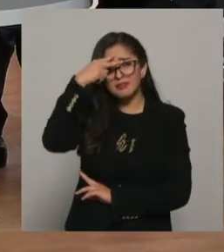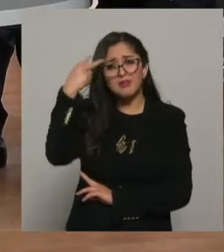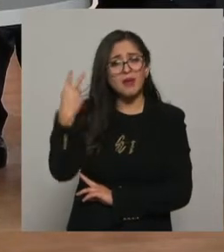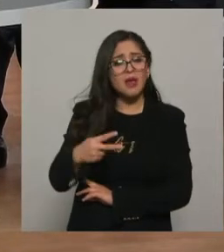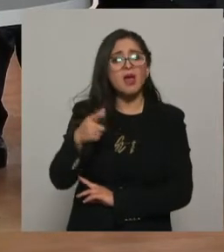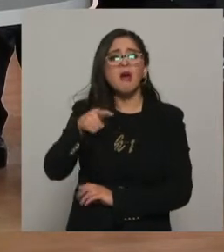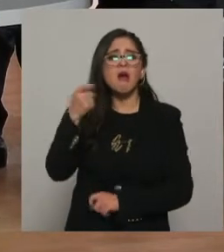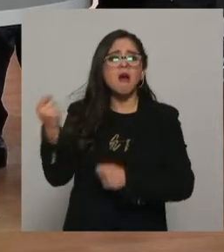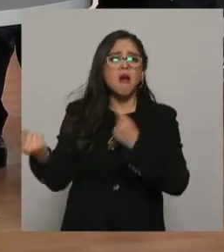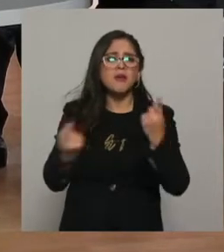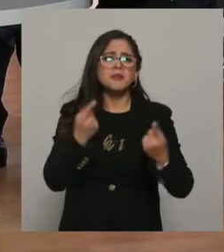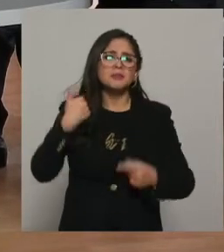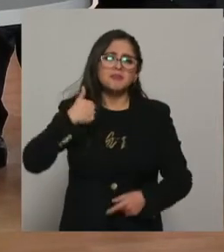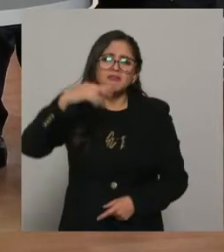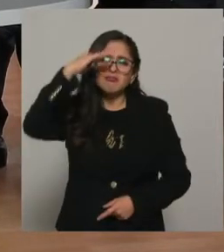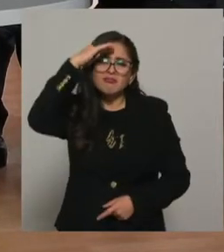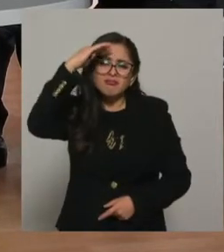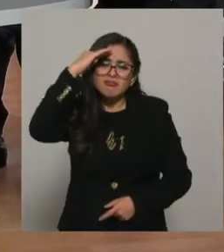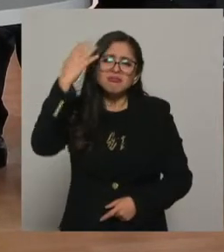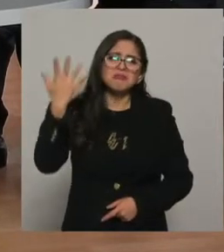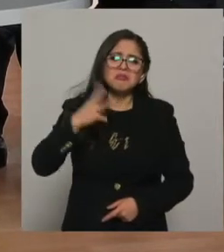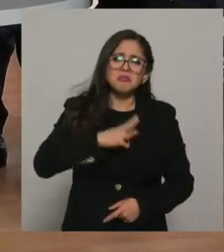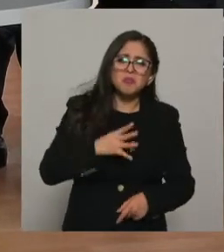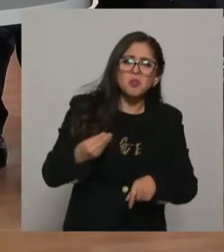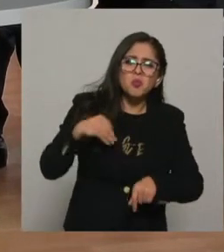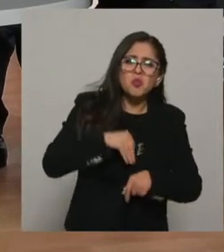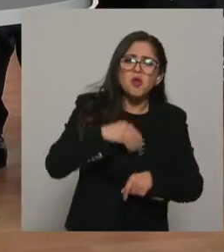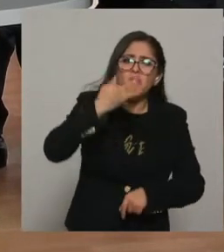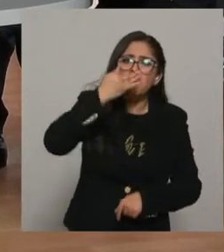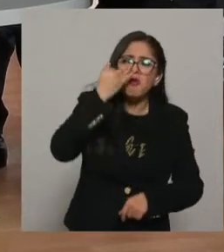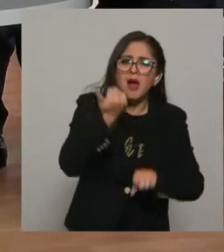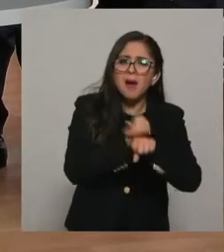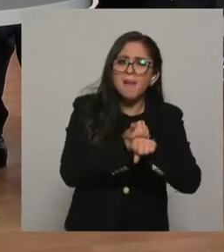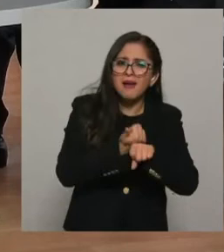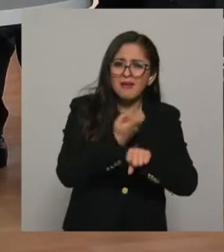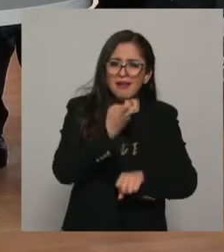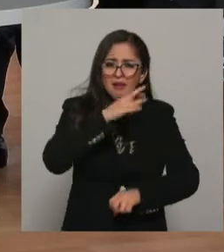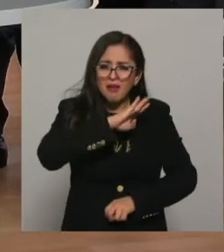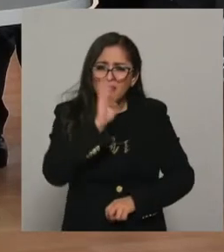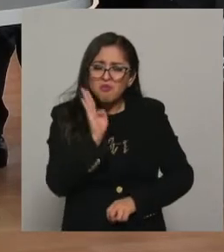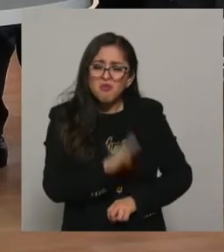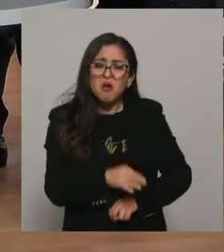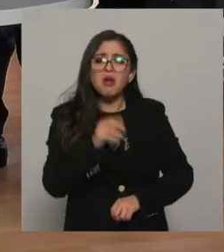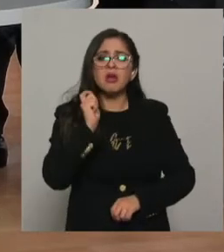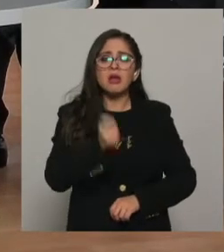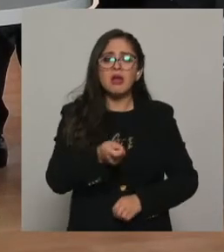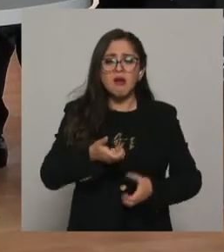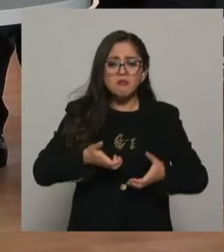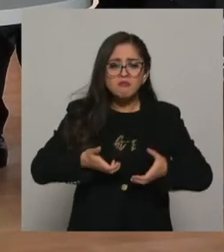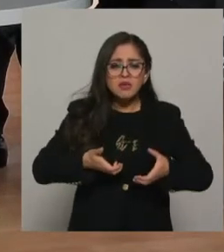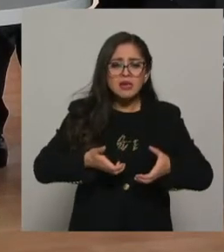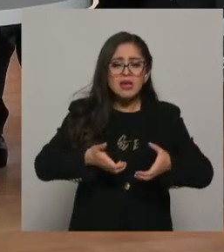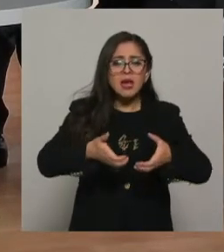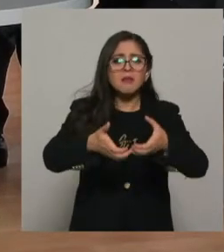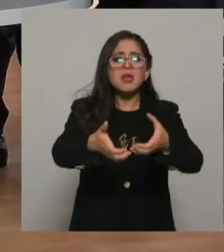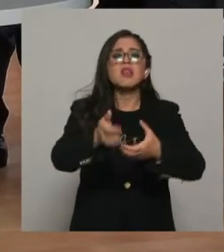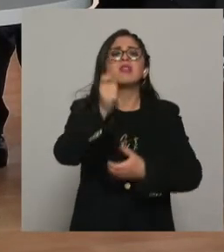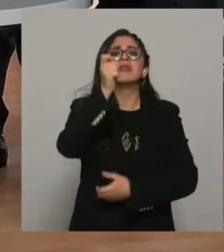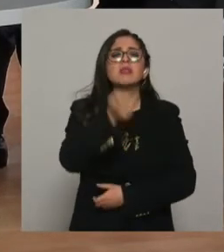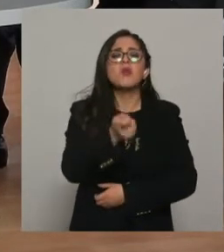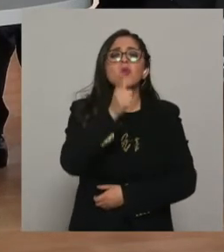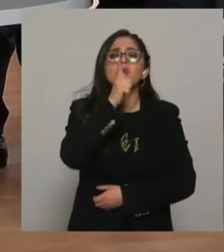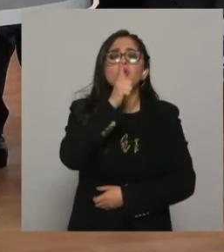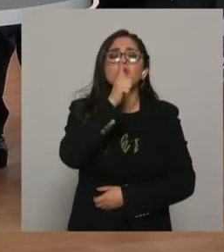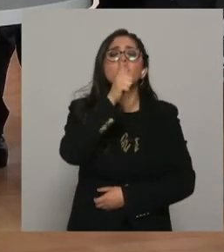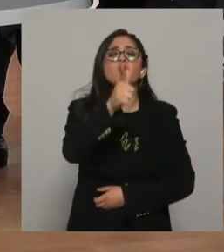algunos, en la mayoría, yo diría, hay flores de cempasúchil que están adornando el camino y que representan la luz y